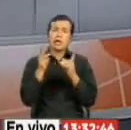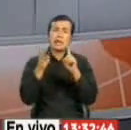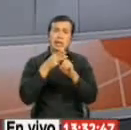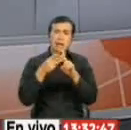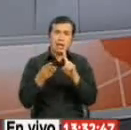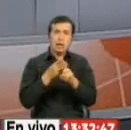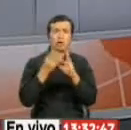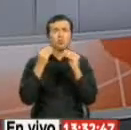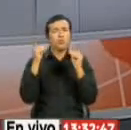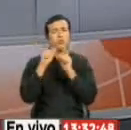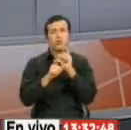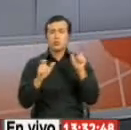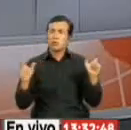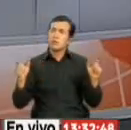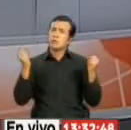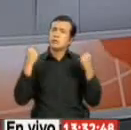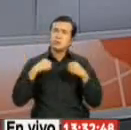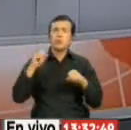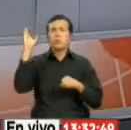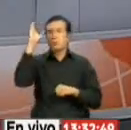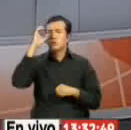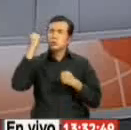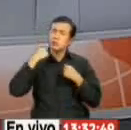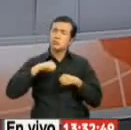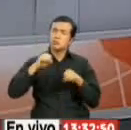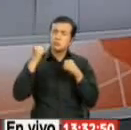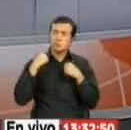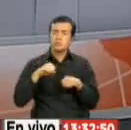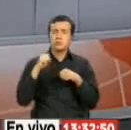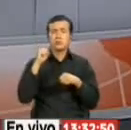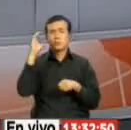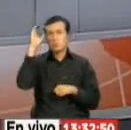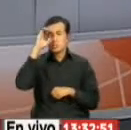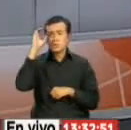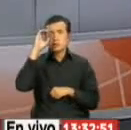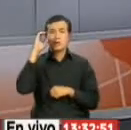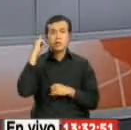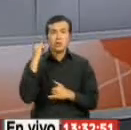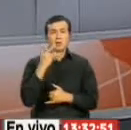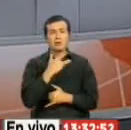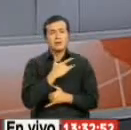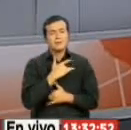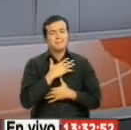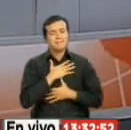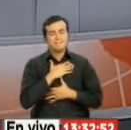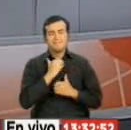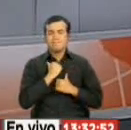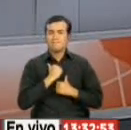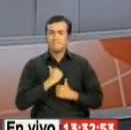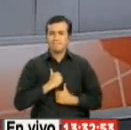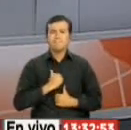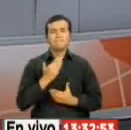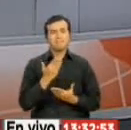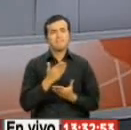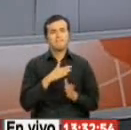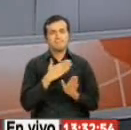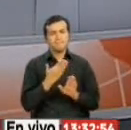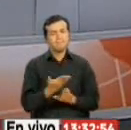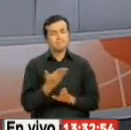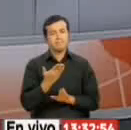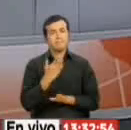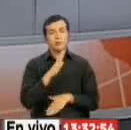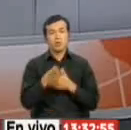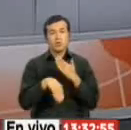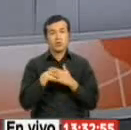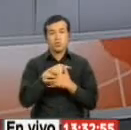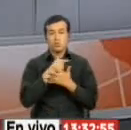sociales se intensificó su búsqueda en los últimos días y en estos momentos estamos lamentando esta noticia todos